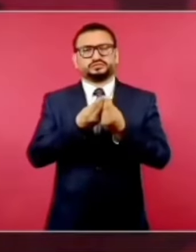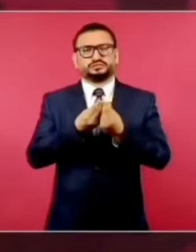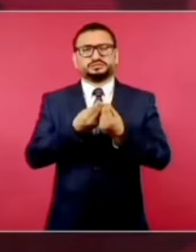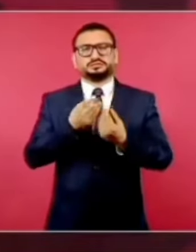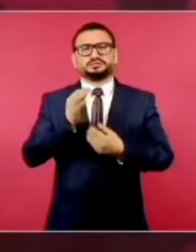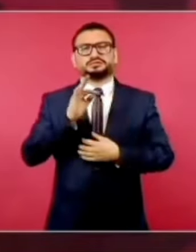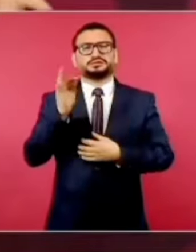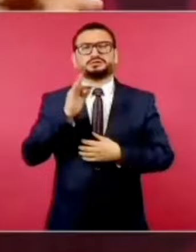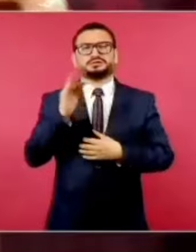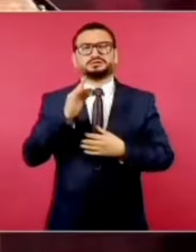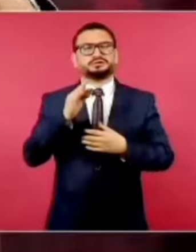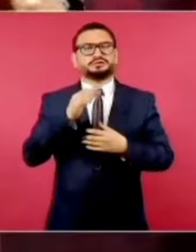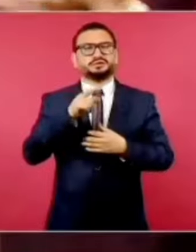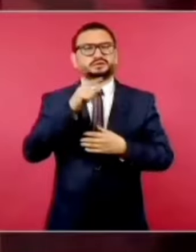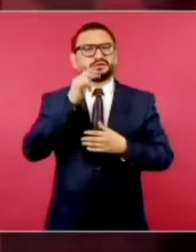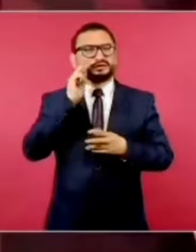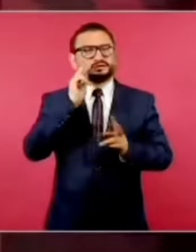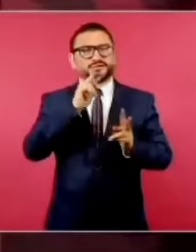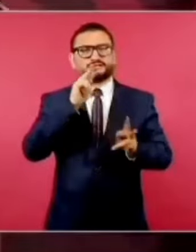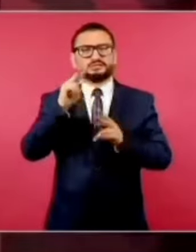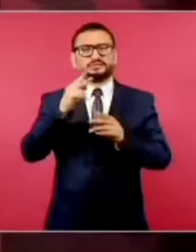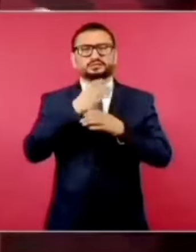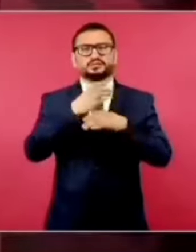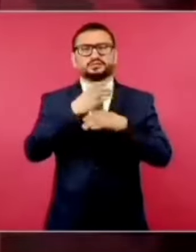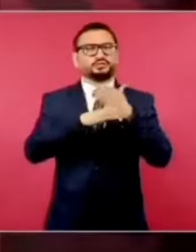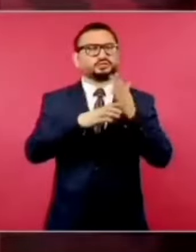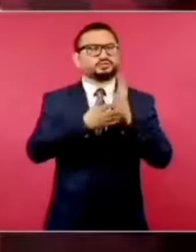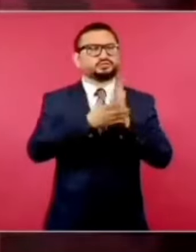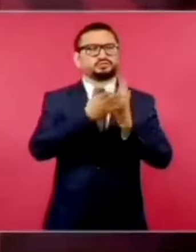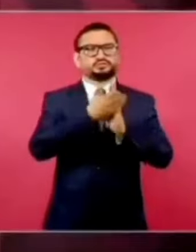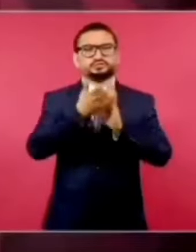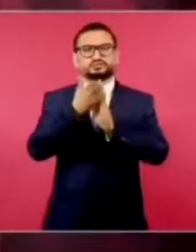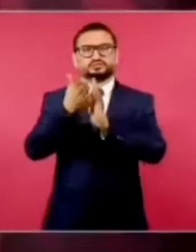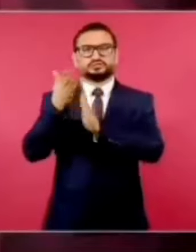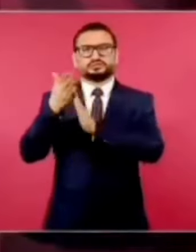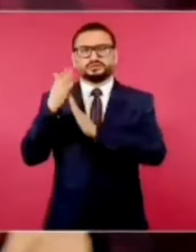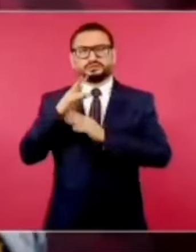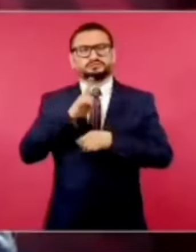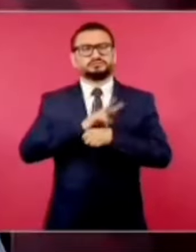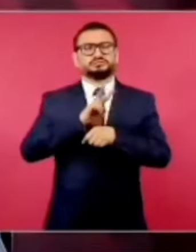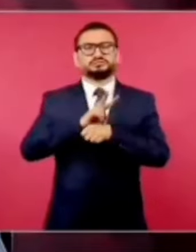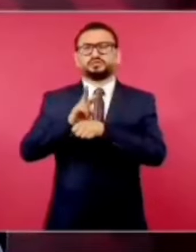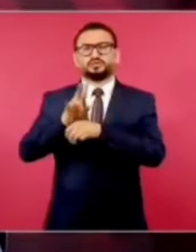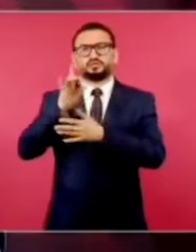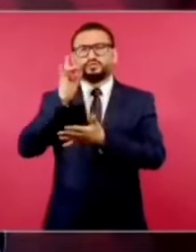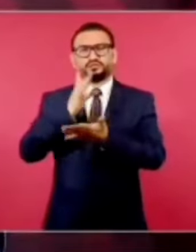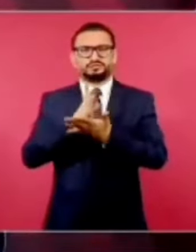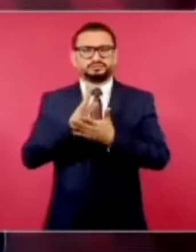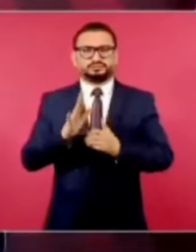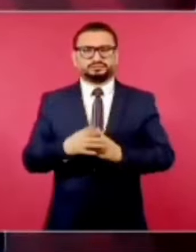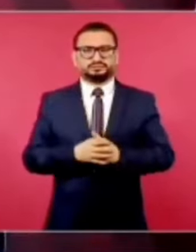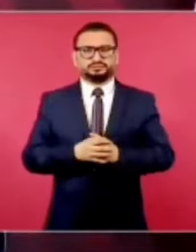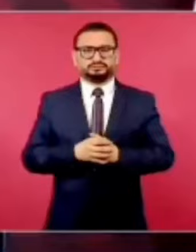sea a ver obras y a supervisar